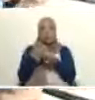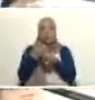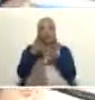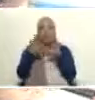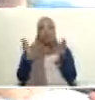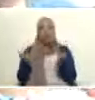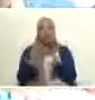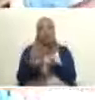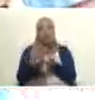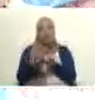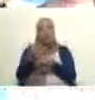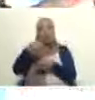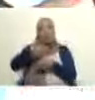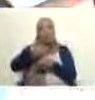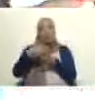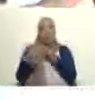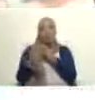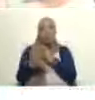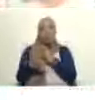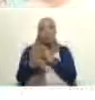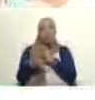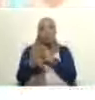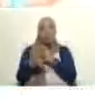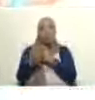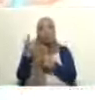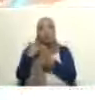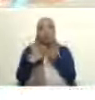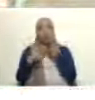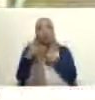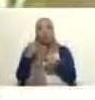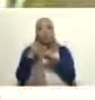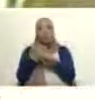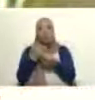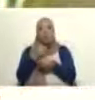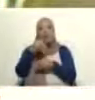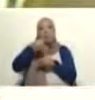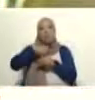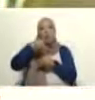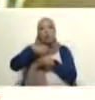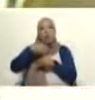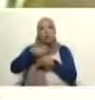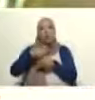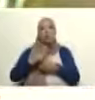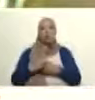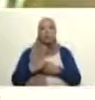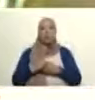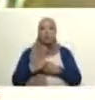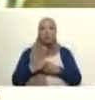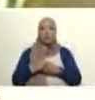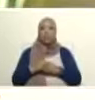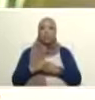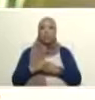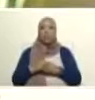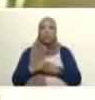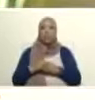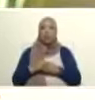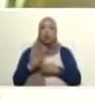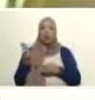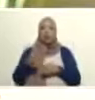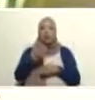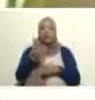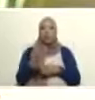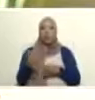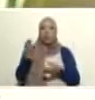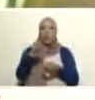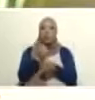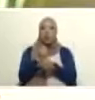mundo. Voto tecnológico, pim, pum, pa. Vota, sale el registro, usted tiene su